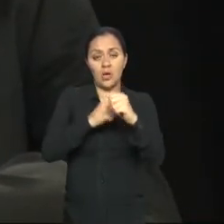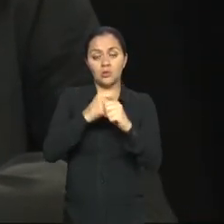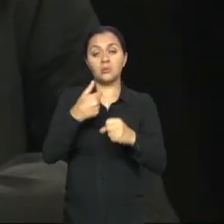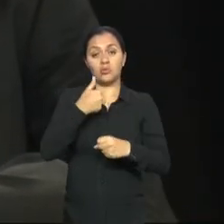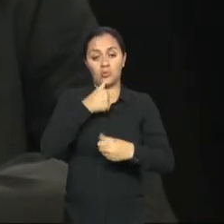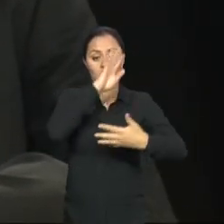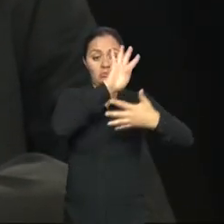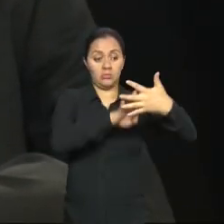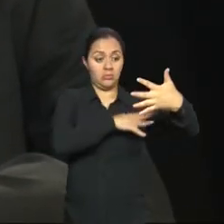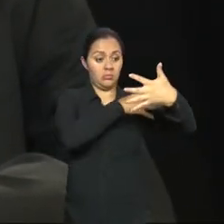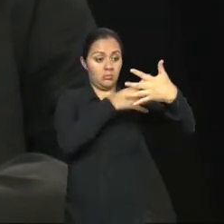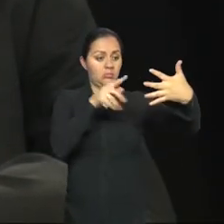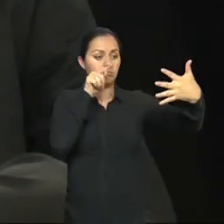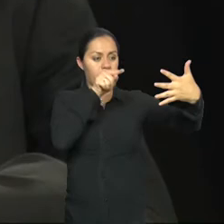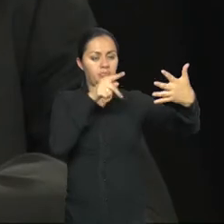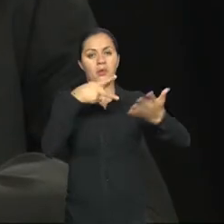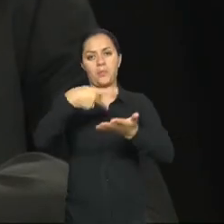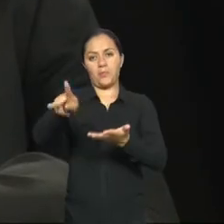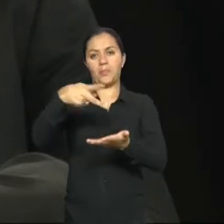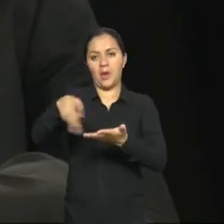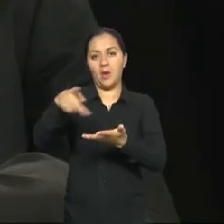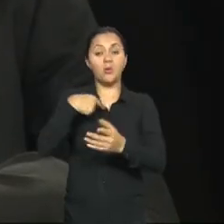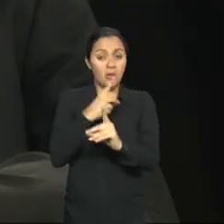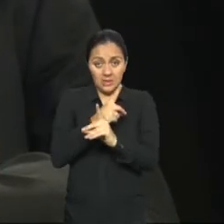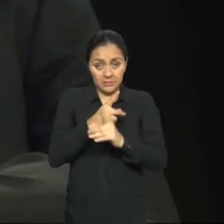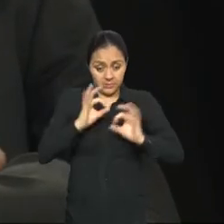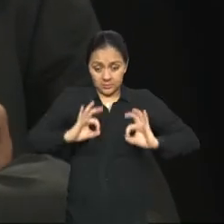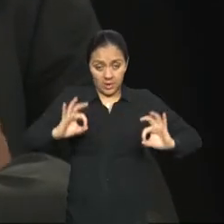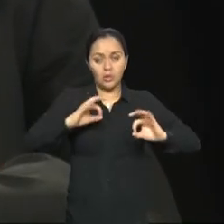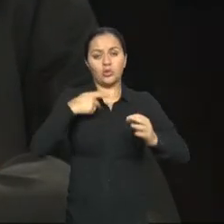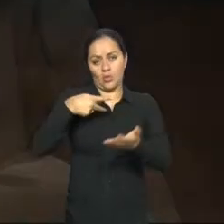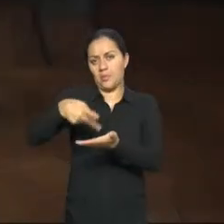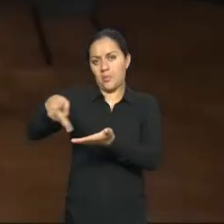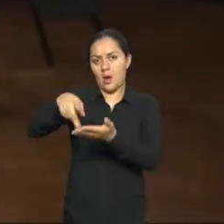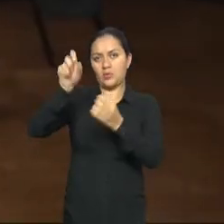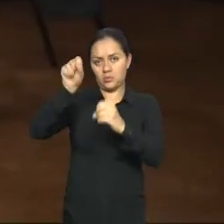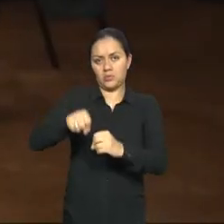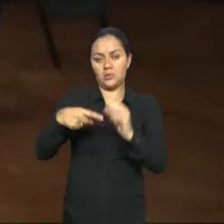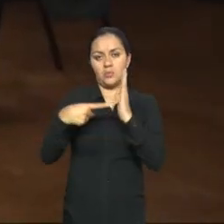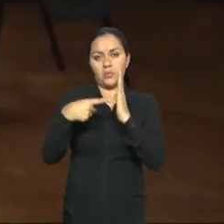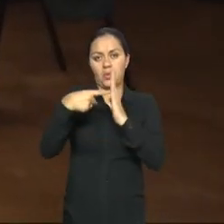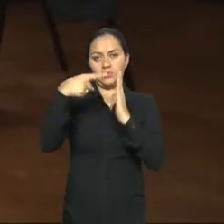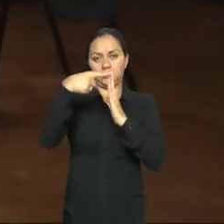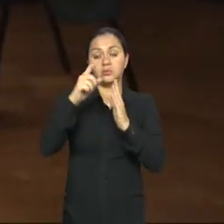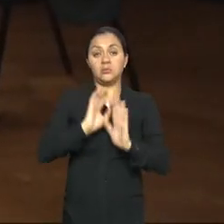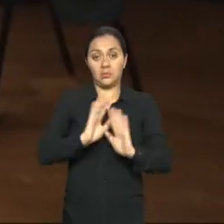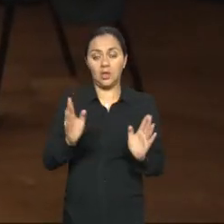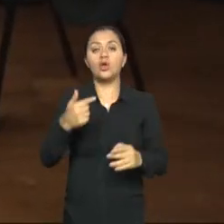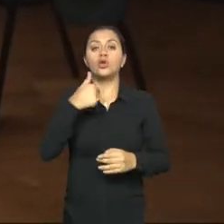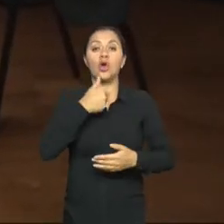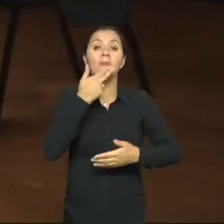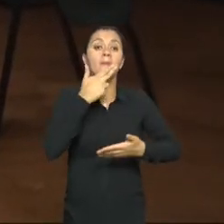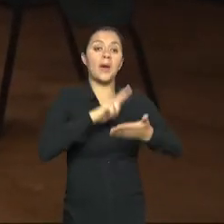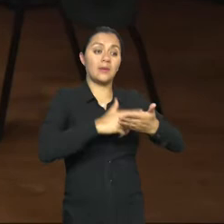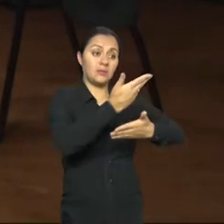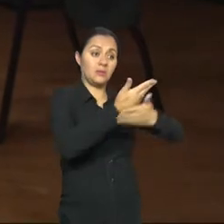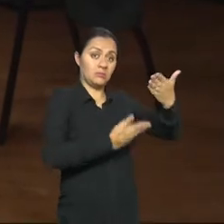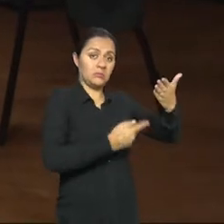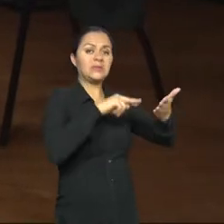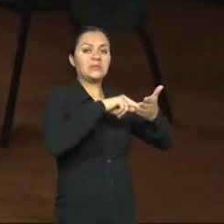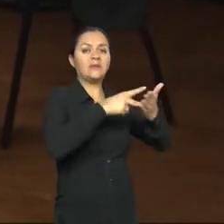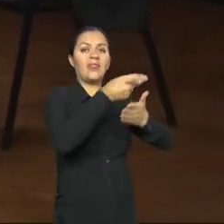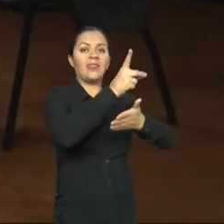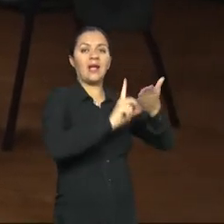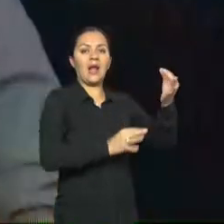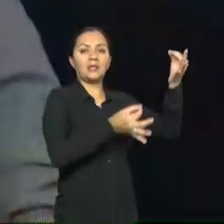pagar el impuesto, ¿cierto? Entonces, para ver el mínimo, ojo, una cosa es declarar y otra cosa es pagar. Uh-huh. Si es que nosotros hablamos de declarar,